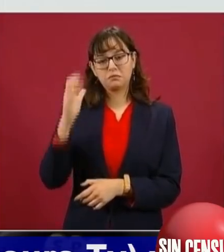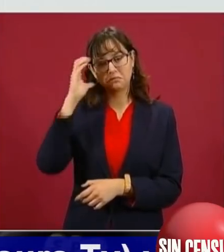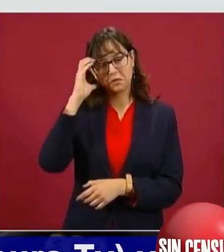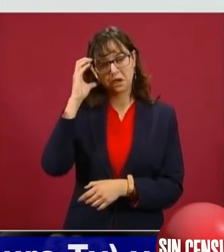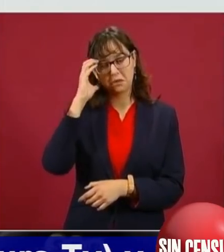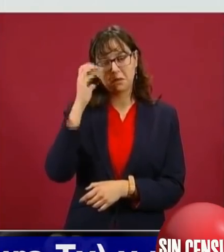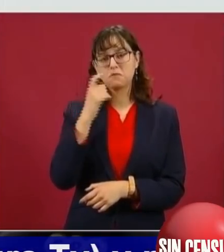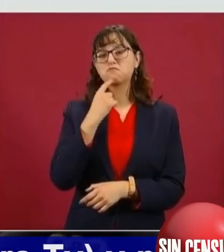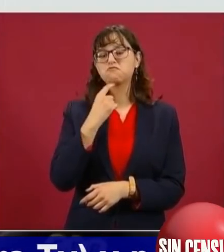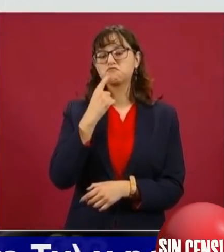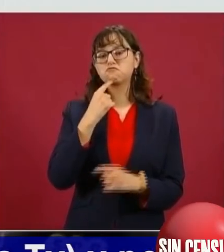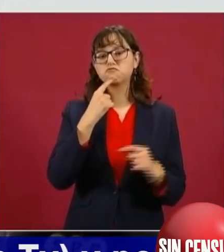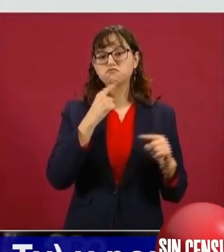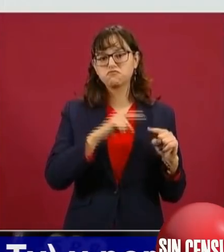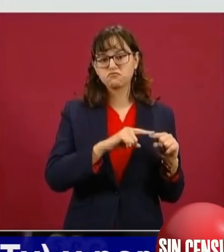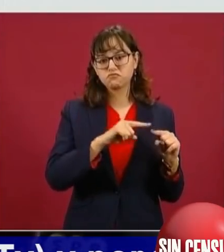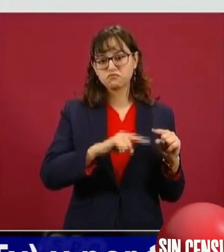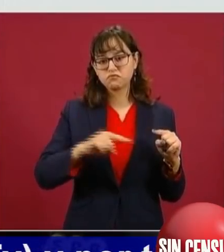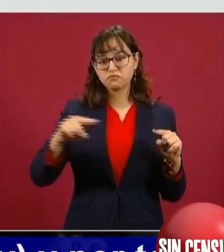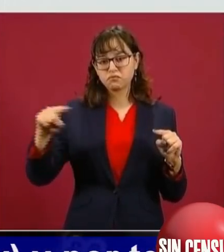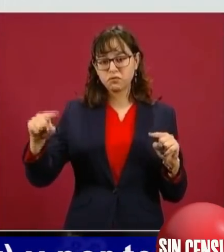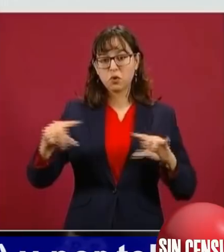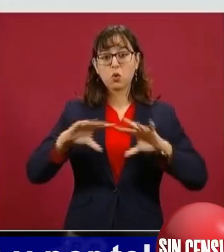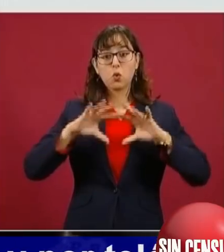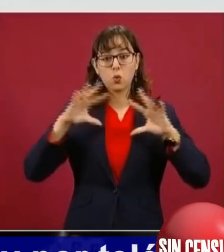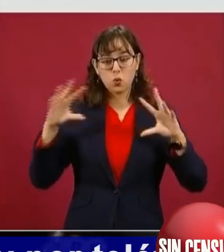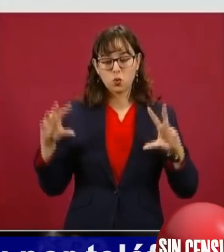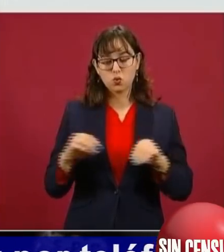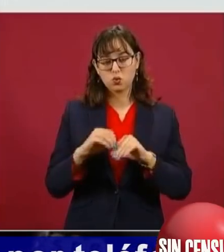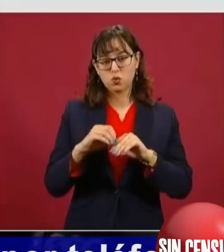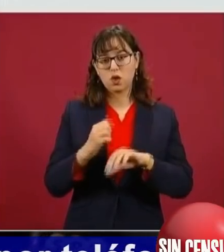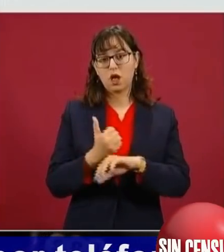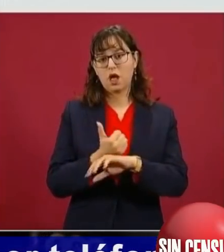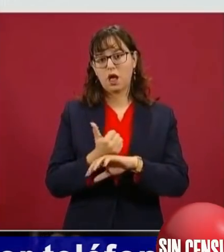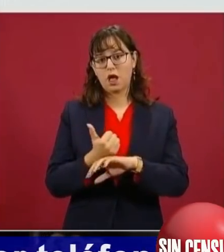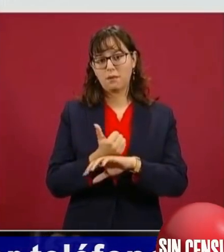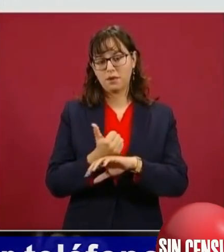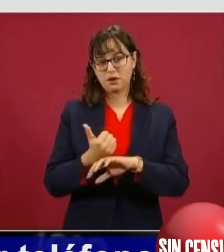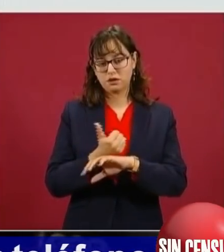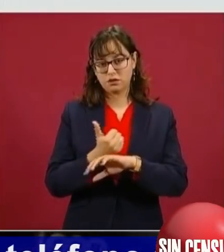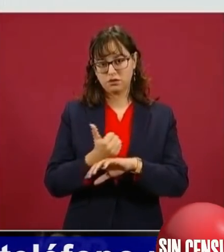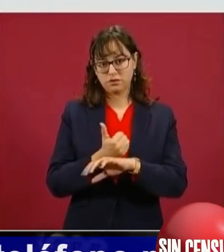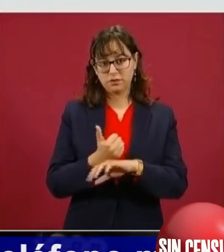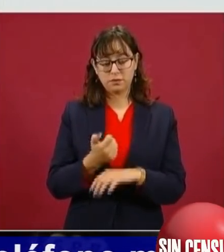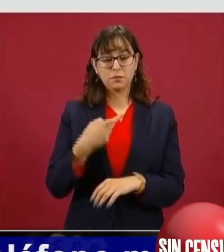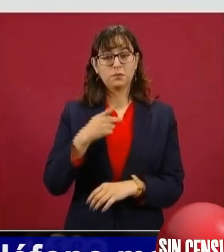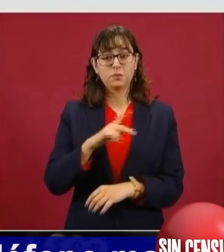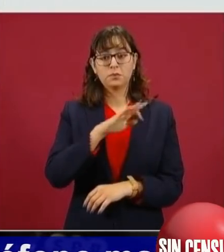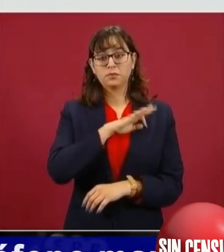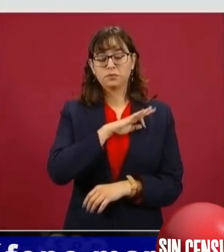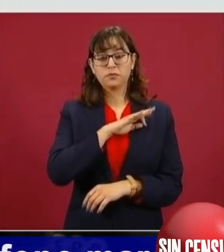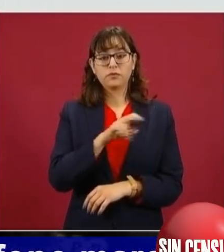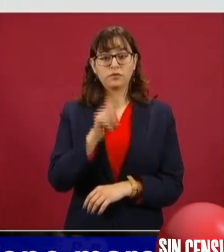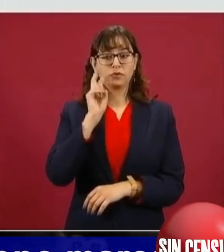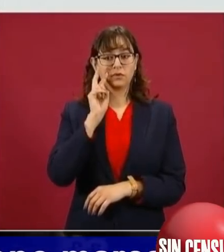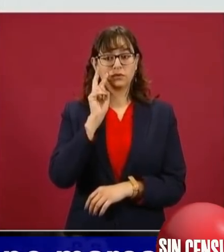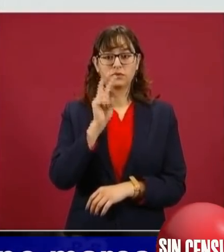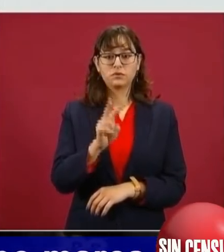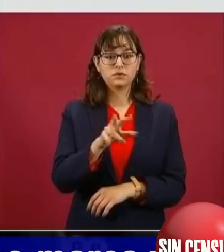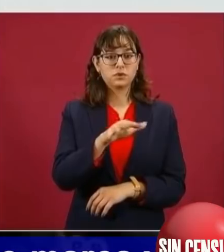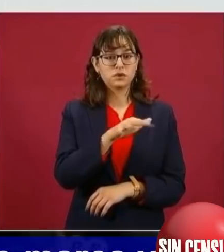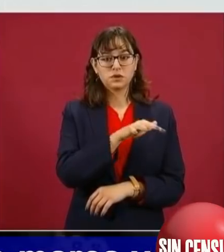esta línea con esta línea, que es la línea amarilla. Pero lo que me interesa es mostrar el patrón general en donde